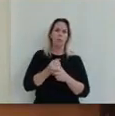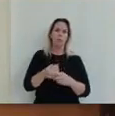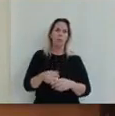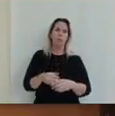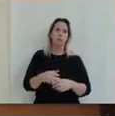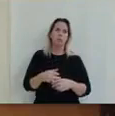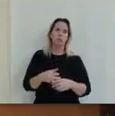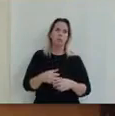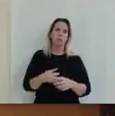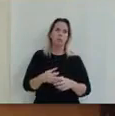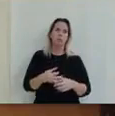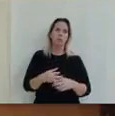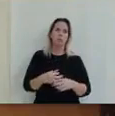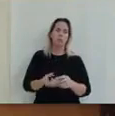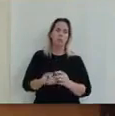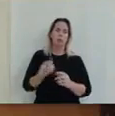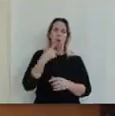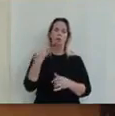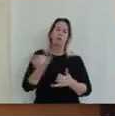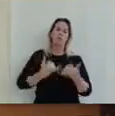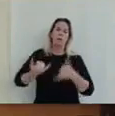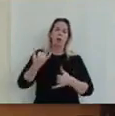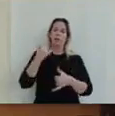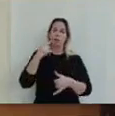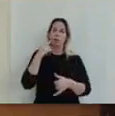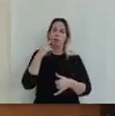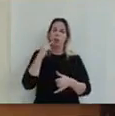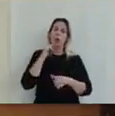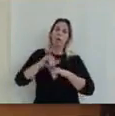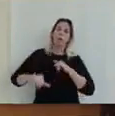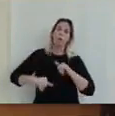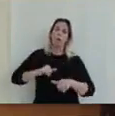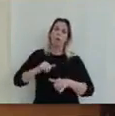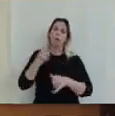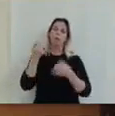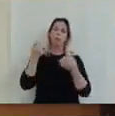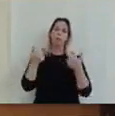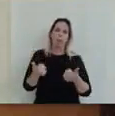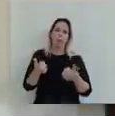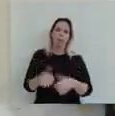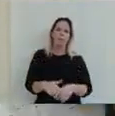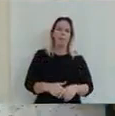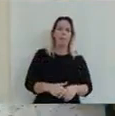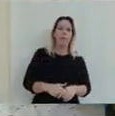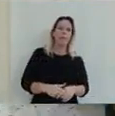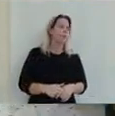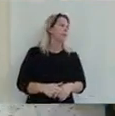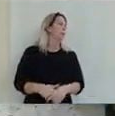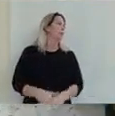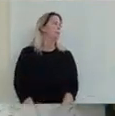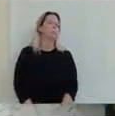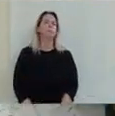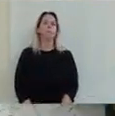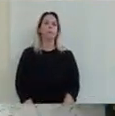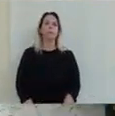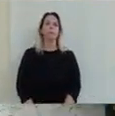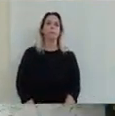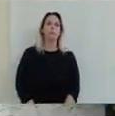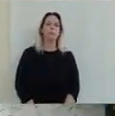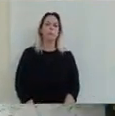informarse qué fue lo que se estaba haciendo, de qué manera se trabajó en ese lugar antes de emitir algún juicio de valor. Y esto también